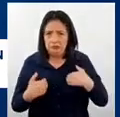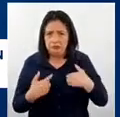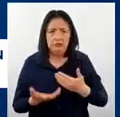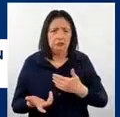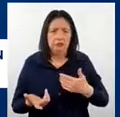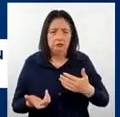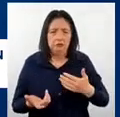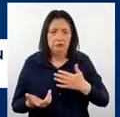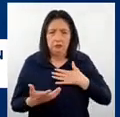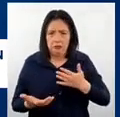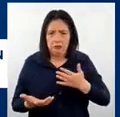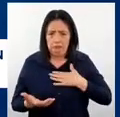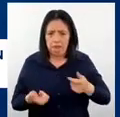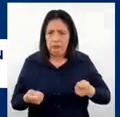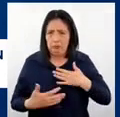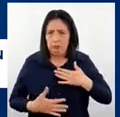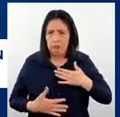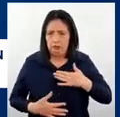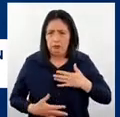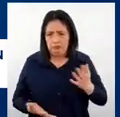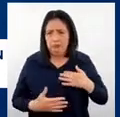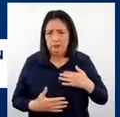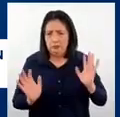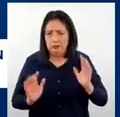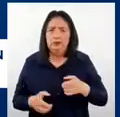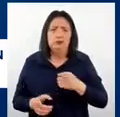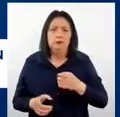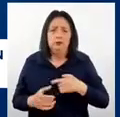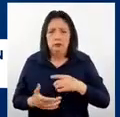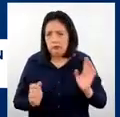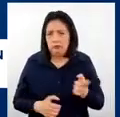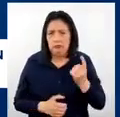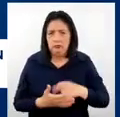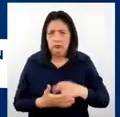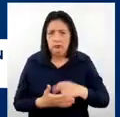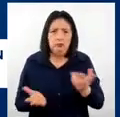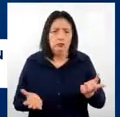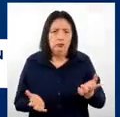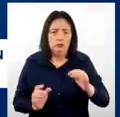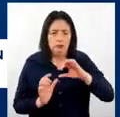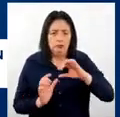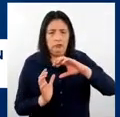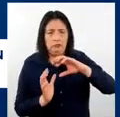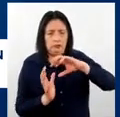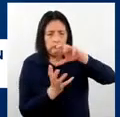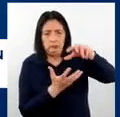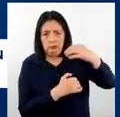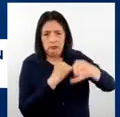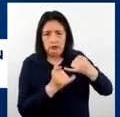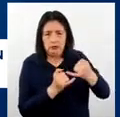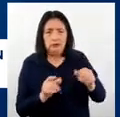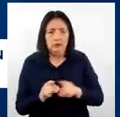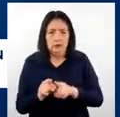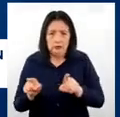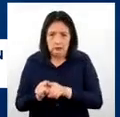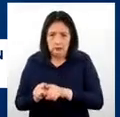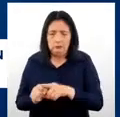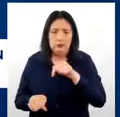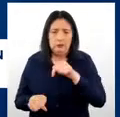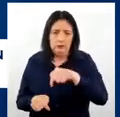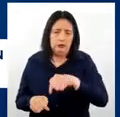mi cuerpo, aceptar o rechazar un tratamiento. Y eso no solamente está reconocido a nivel internacional, sino también en nuestros instrumentos